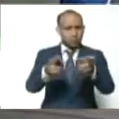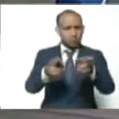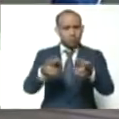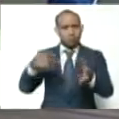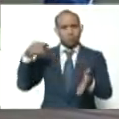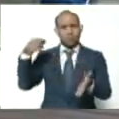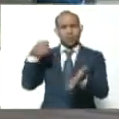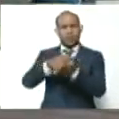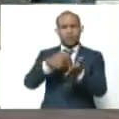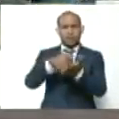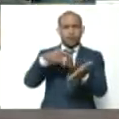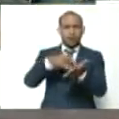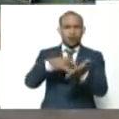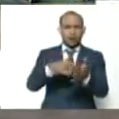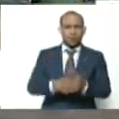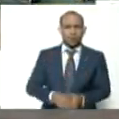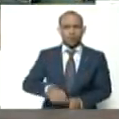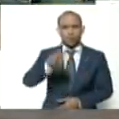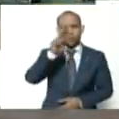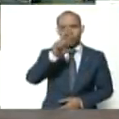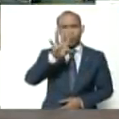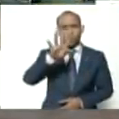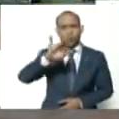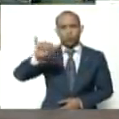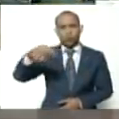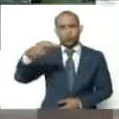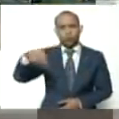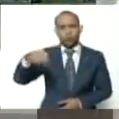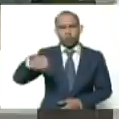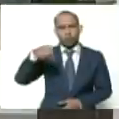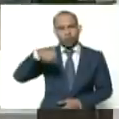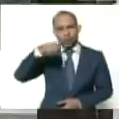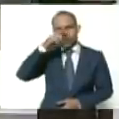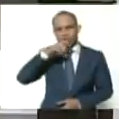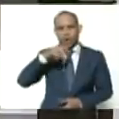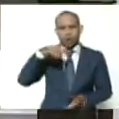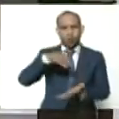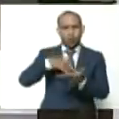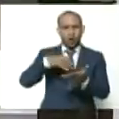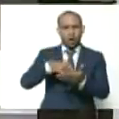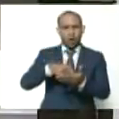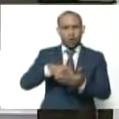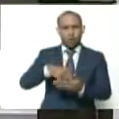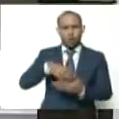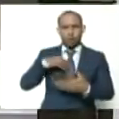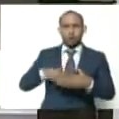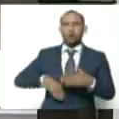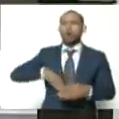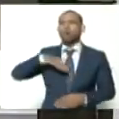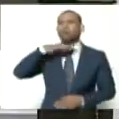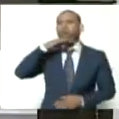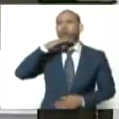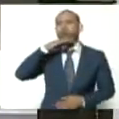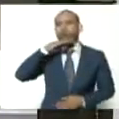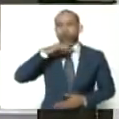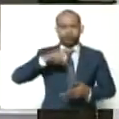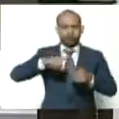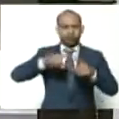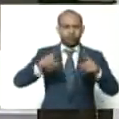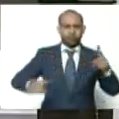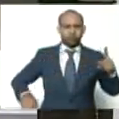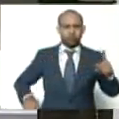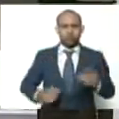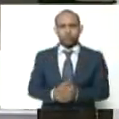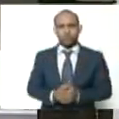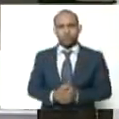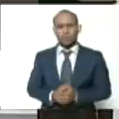batalla de Carabobo, al 24 de junio. Este año de Carabobo nos llena de energía. Carabobo fue posible